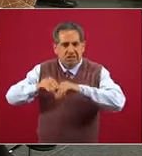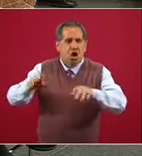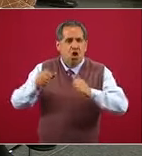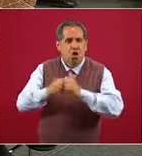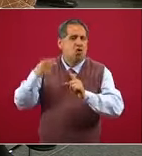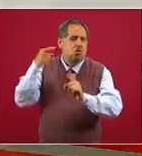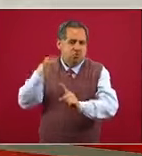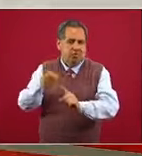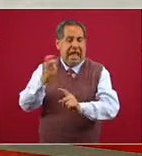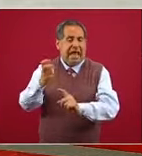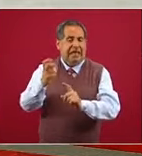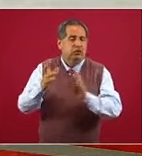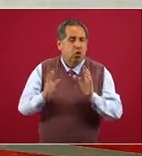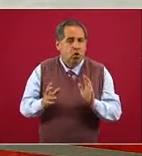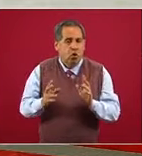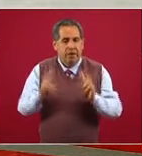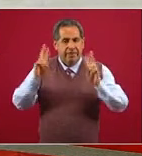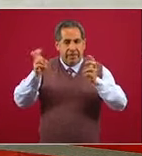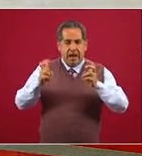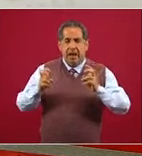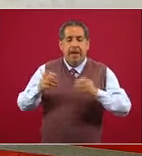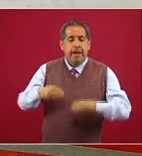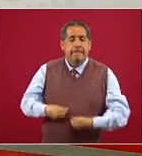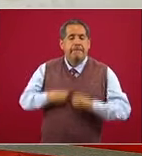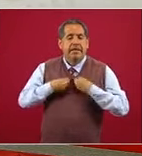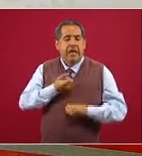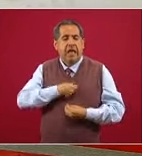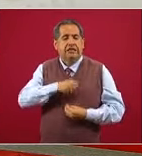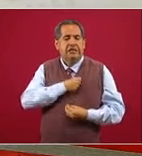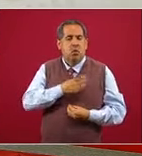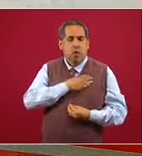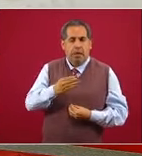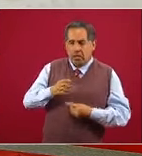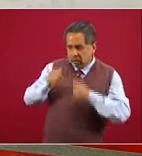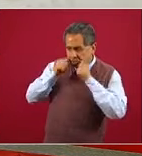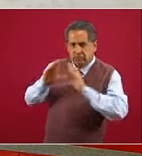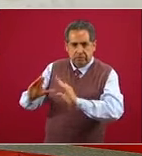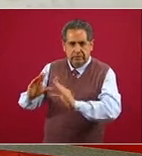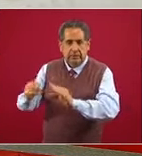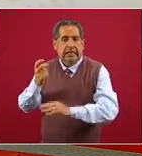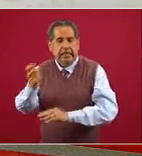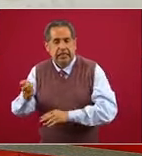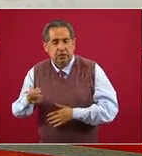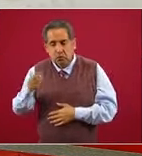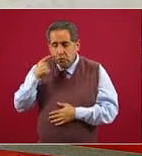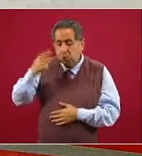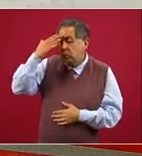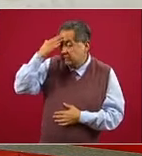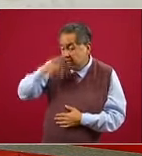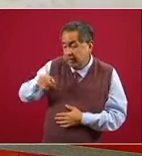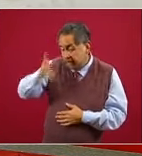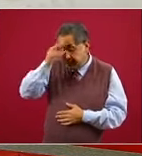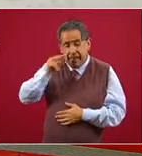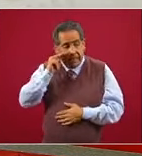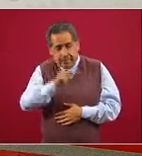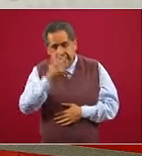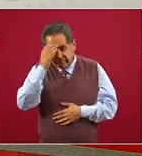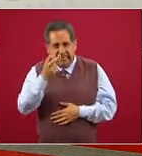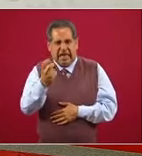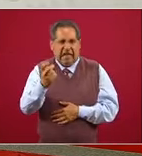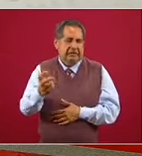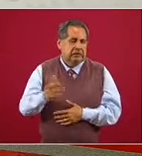con la materia de vida saludable y con la estrategia de escuelas saludables y